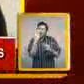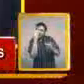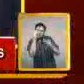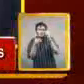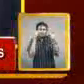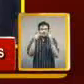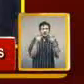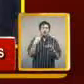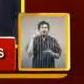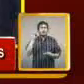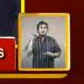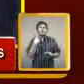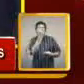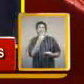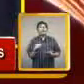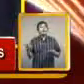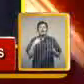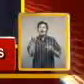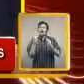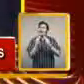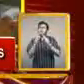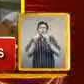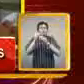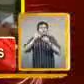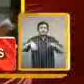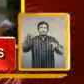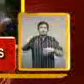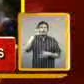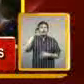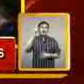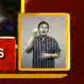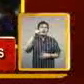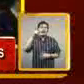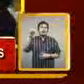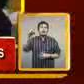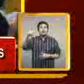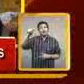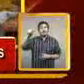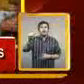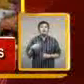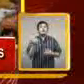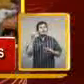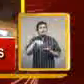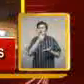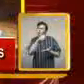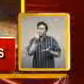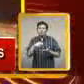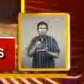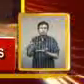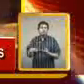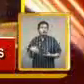Reino Unido, ha visitado este miércoles los campamentos de los damnificados ubicados en la ex chancadora, en la cancha de Callapa y